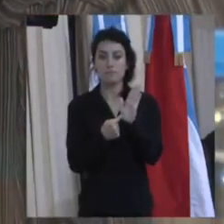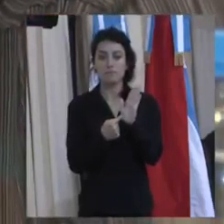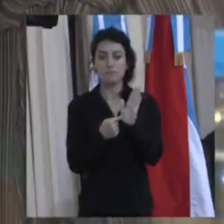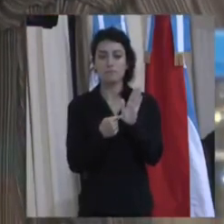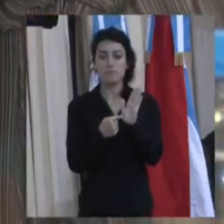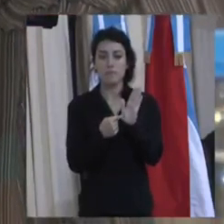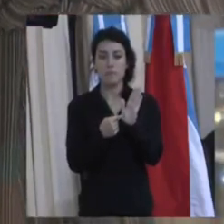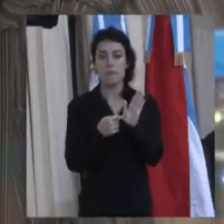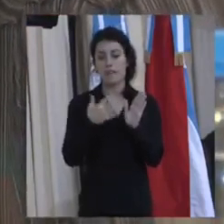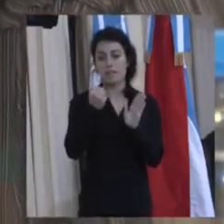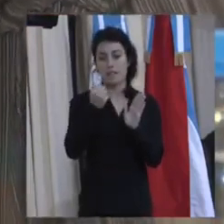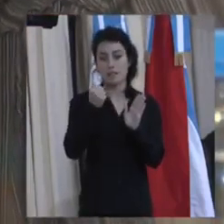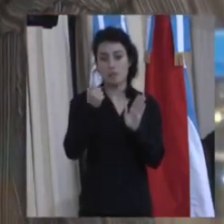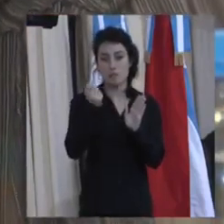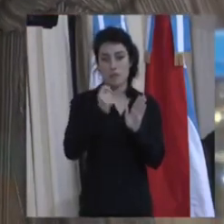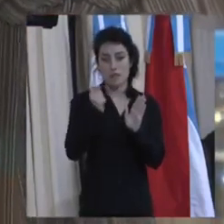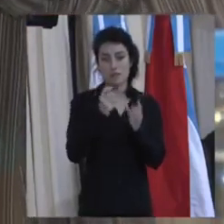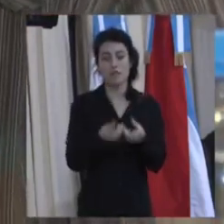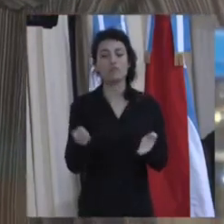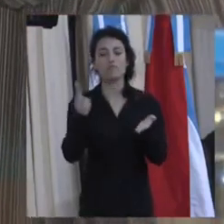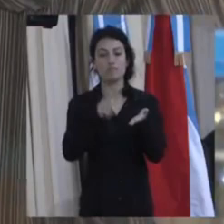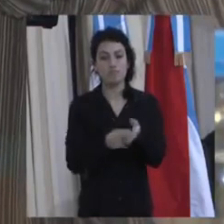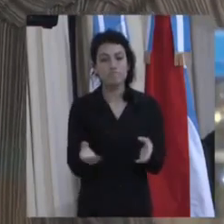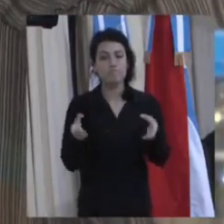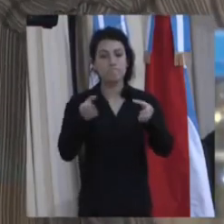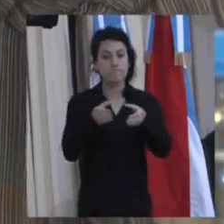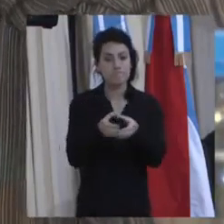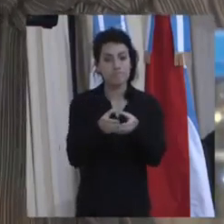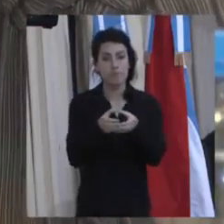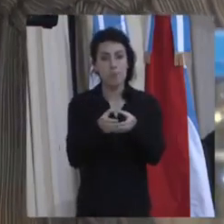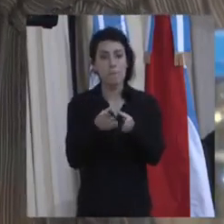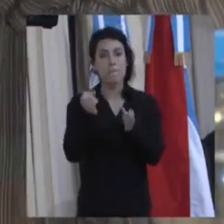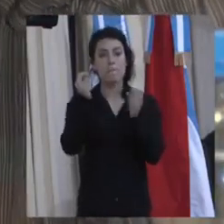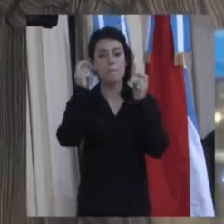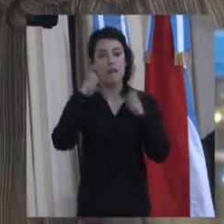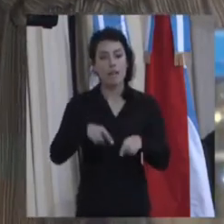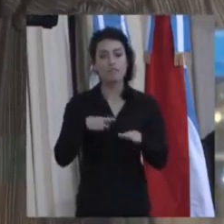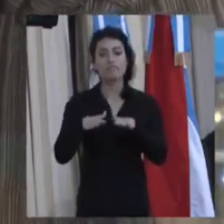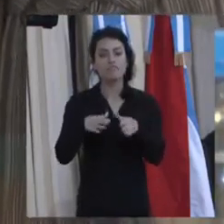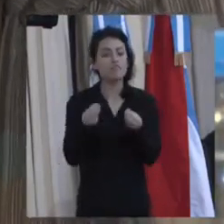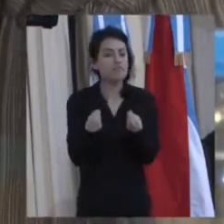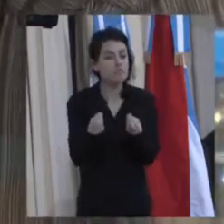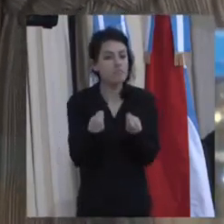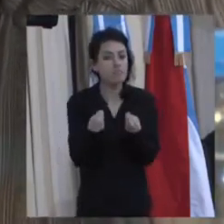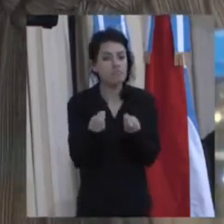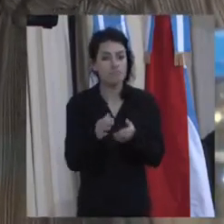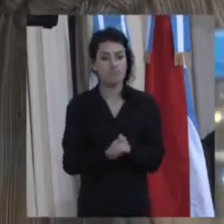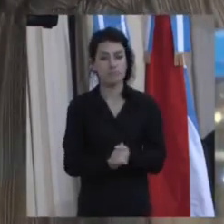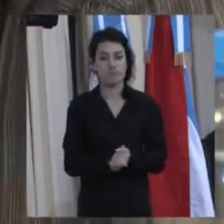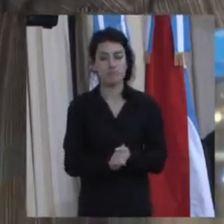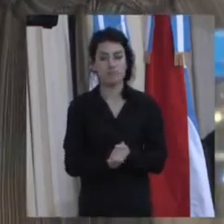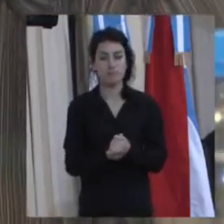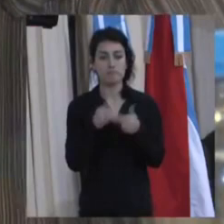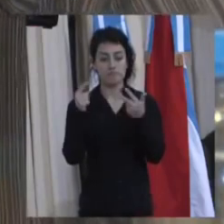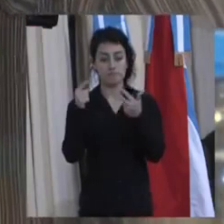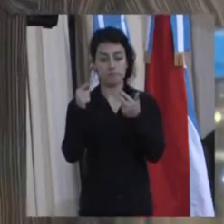próximos 6 meses va a haber una nueva reunión que va a definir un plan de acción. La segunda cuestión que